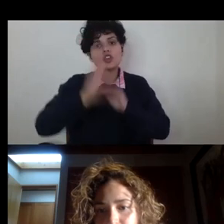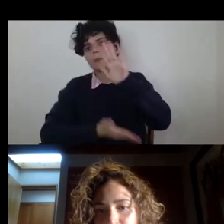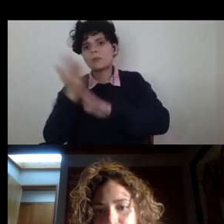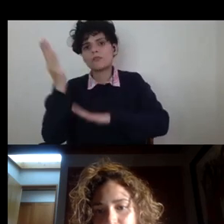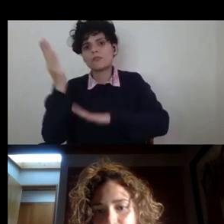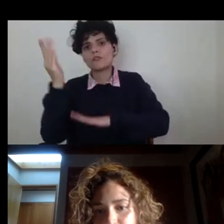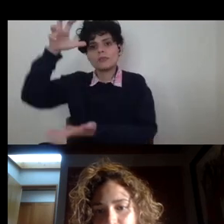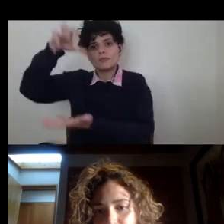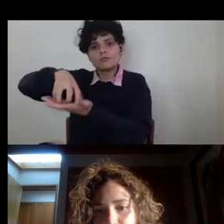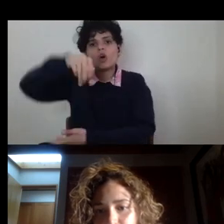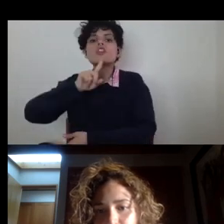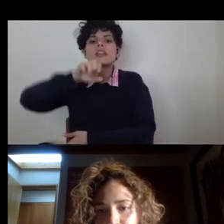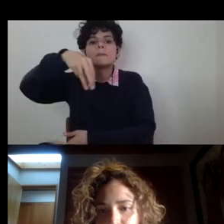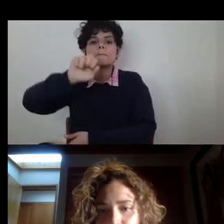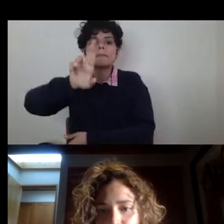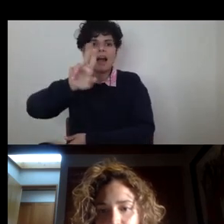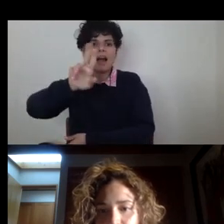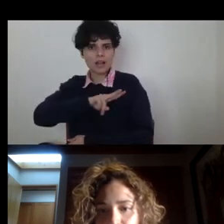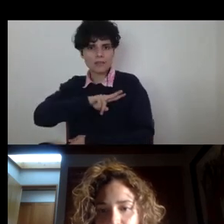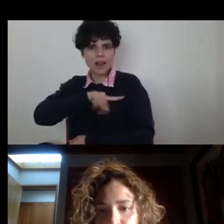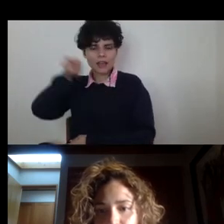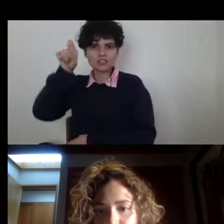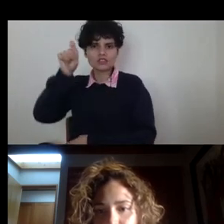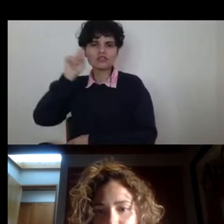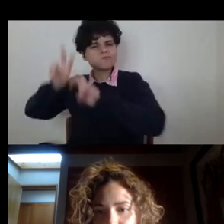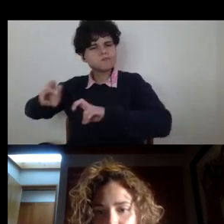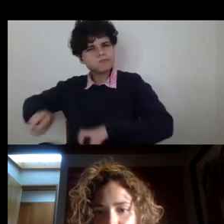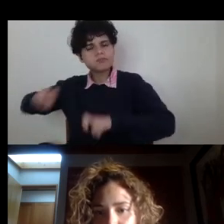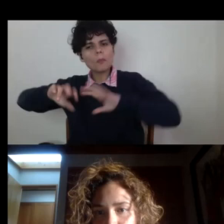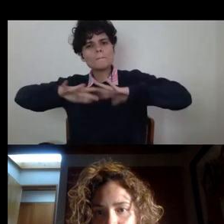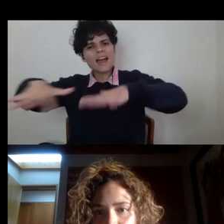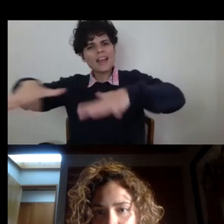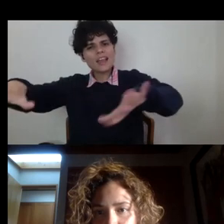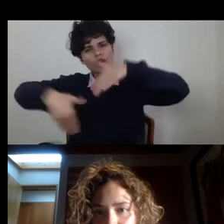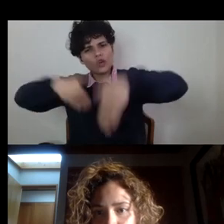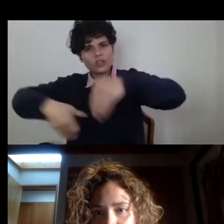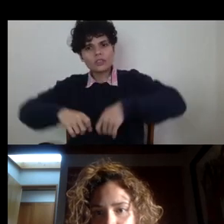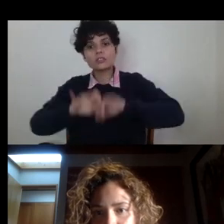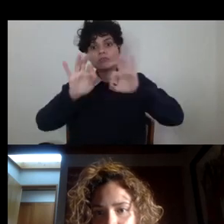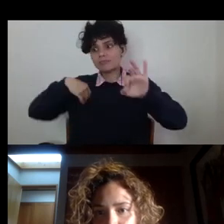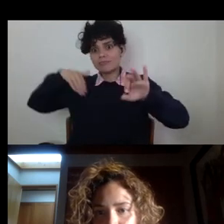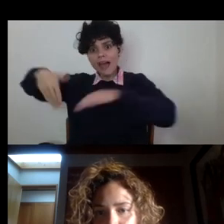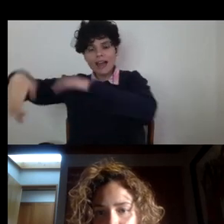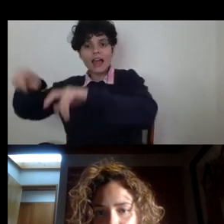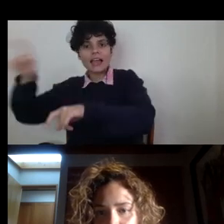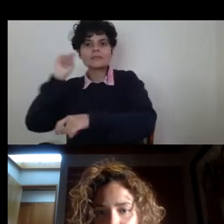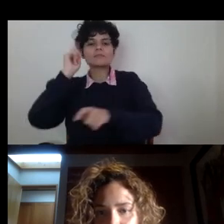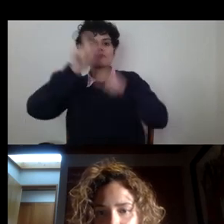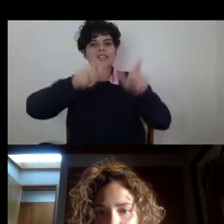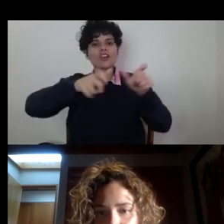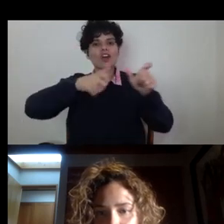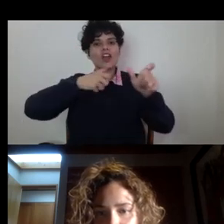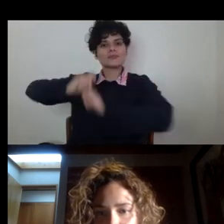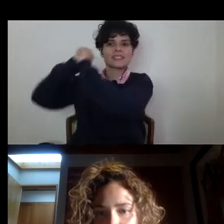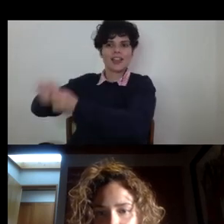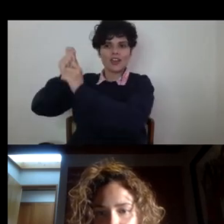de Montemar. Ahí tienen ustedes una foto, es un edificio muy lindo, que está a la orilla del mar, ahí llegan los pescadores cuando traían en ese